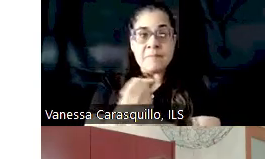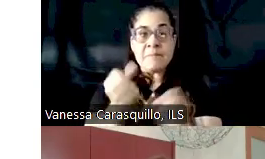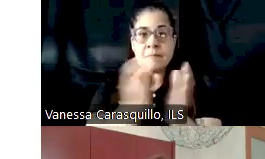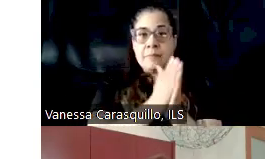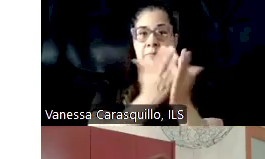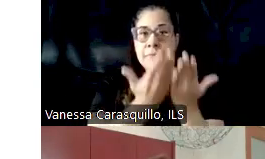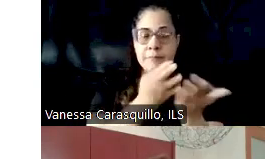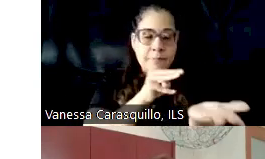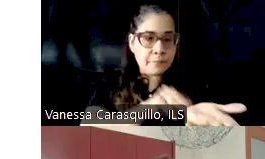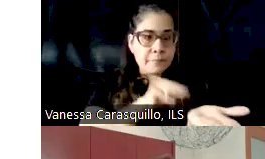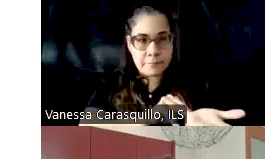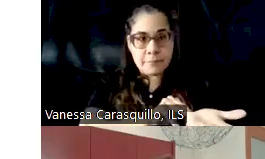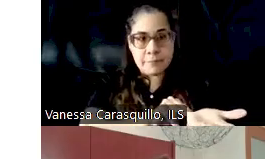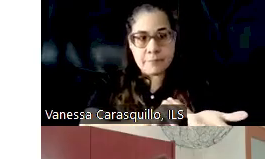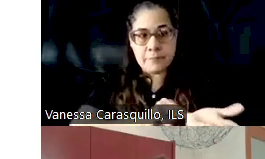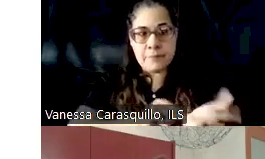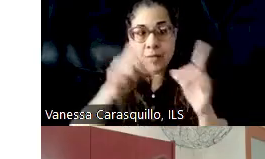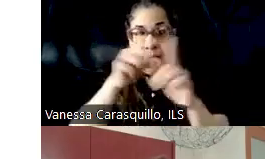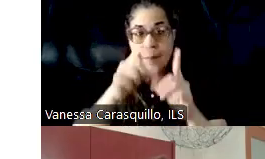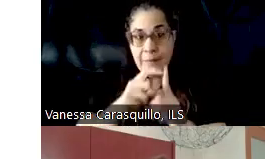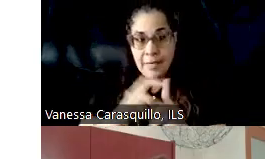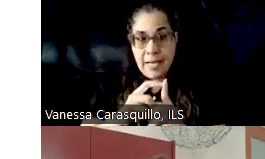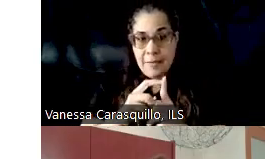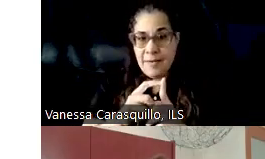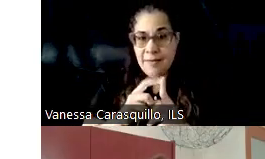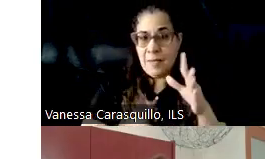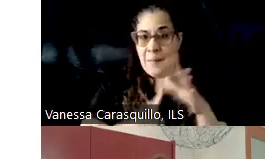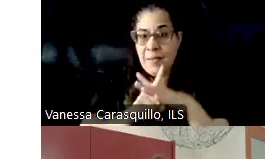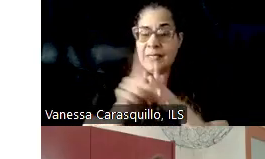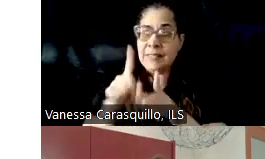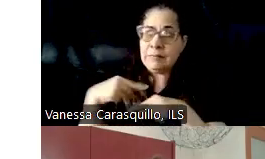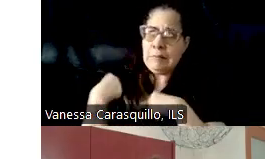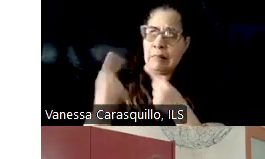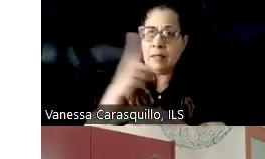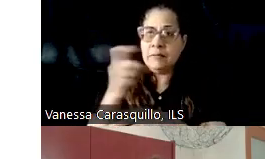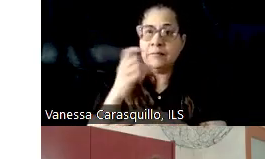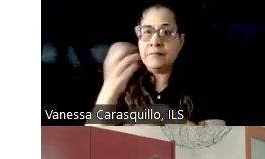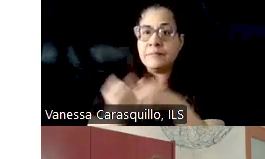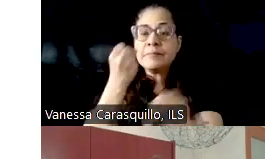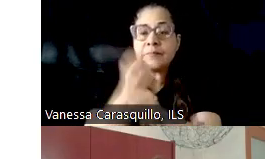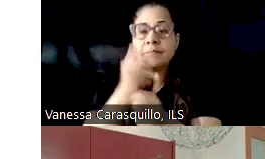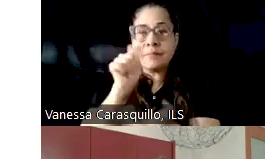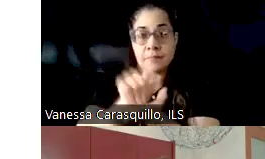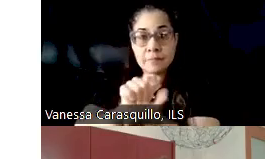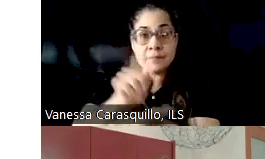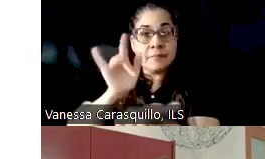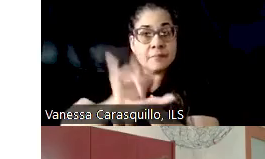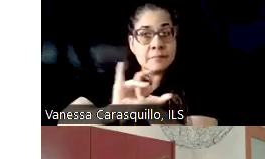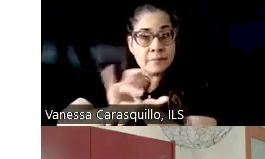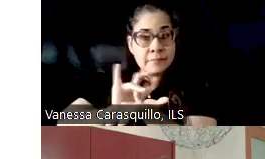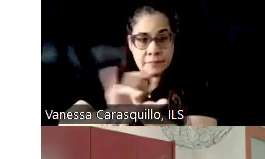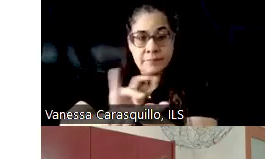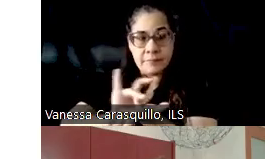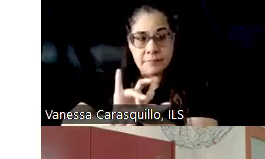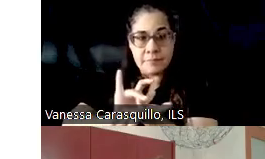llamado síndrome hiperkinético hace más de 120 años. Y los tratamientos farmacológicos, aunque cada vez